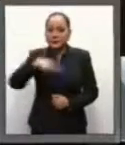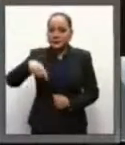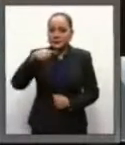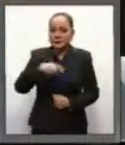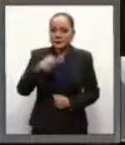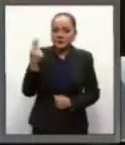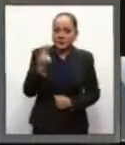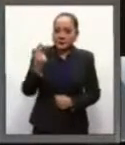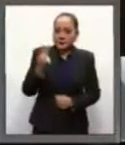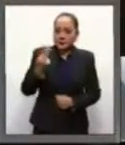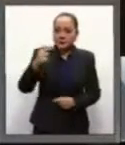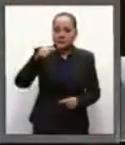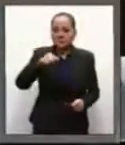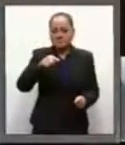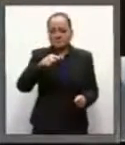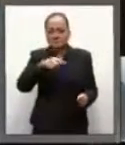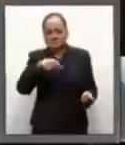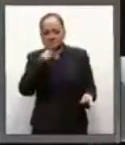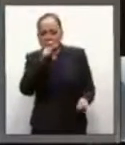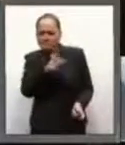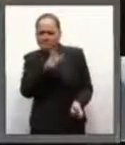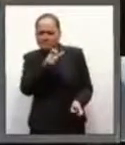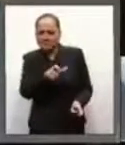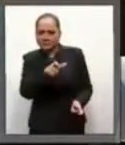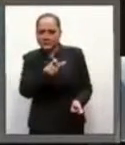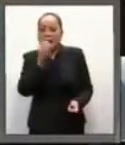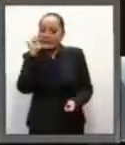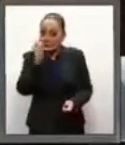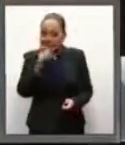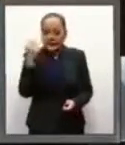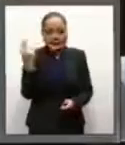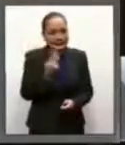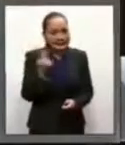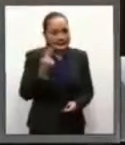privados muestren si no son ilegítimos, si se requiere